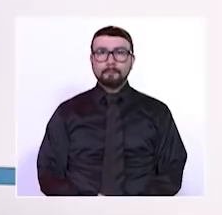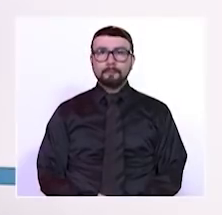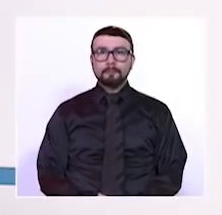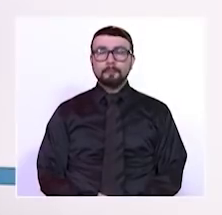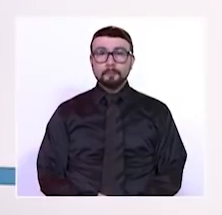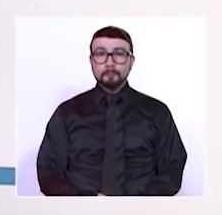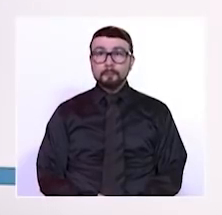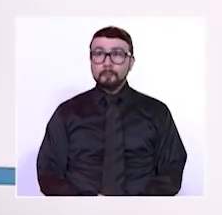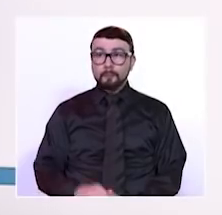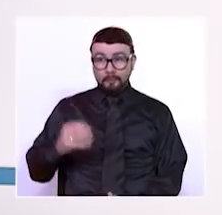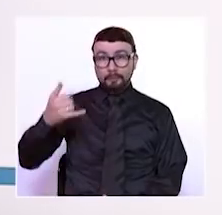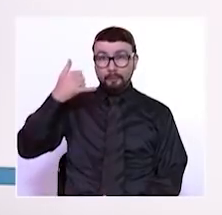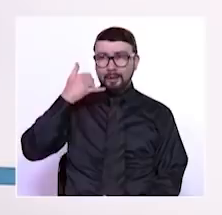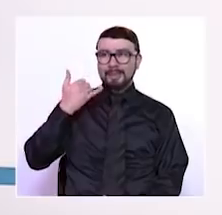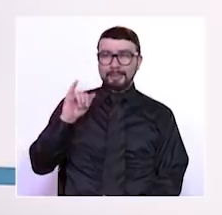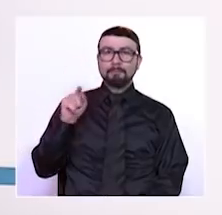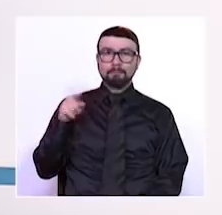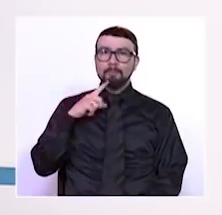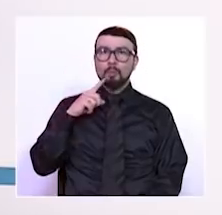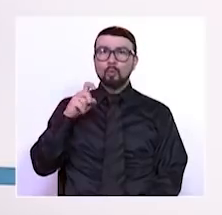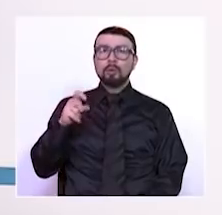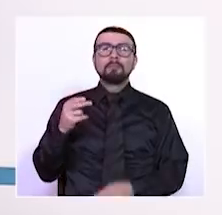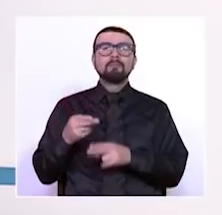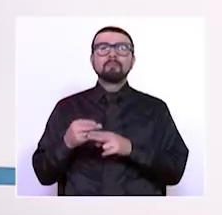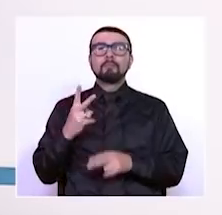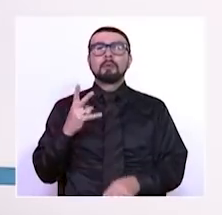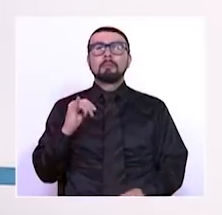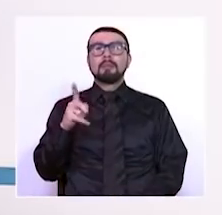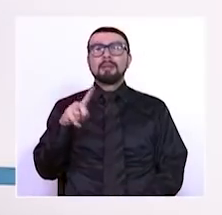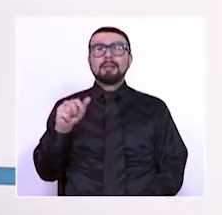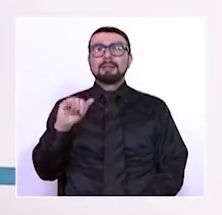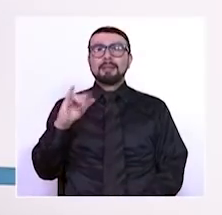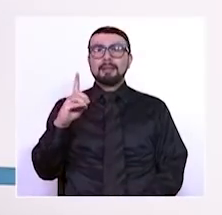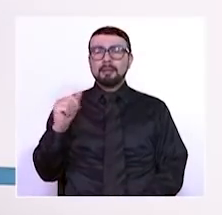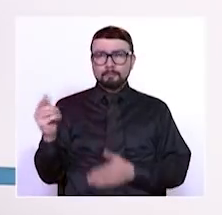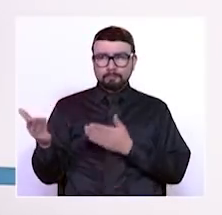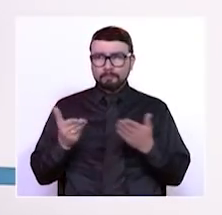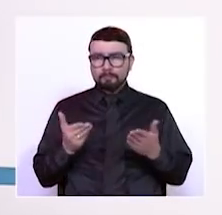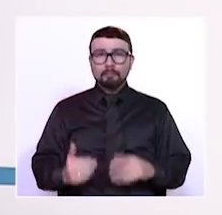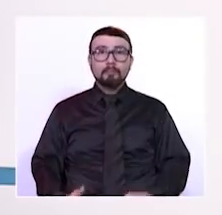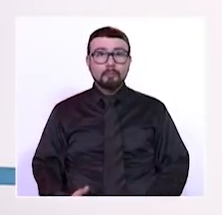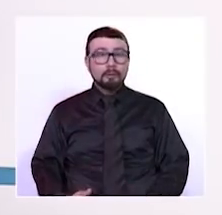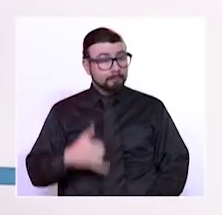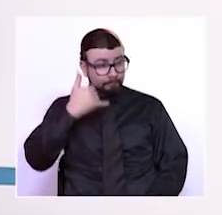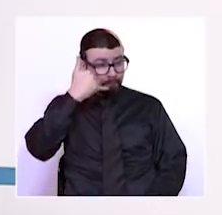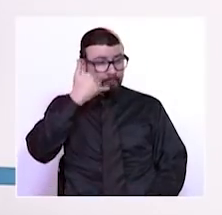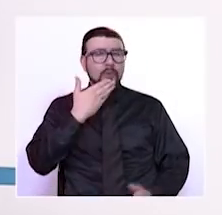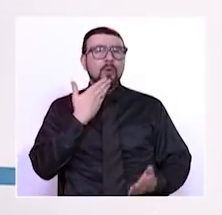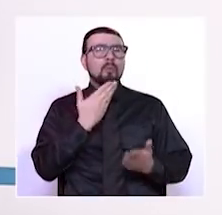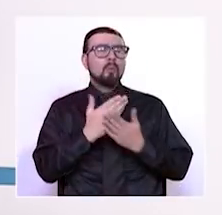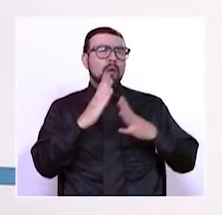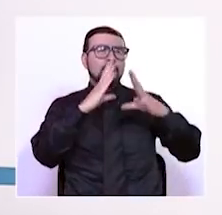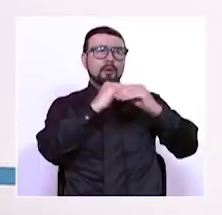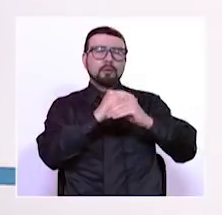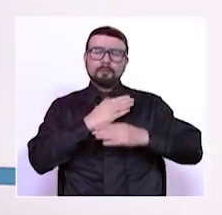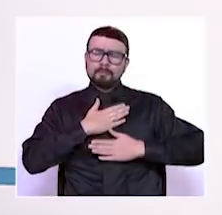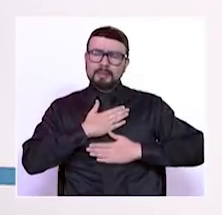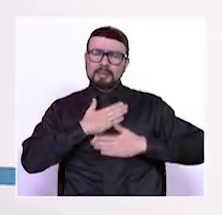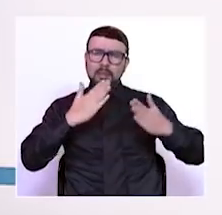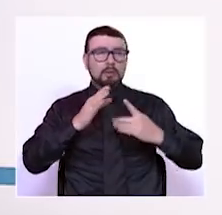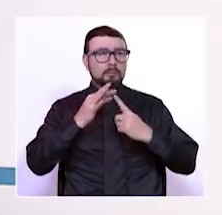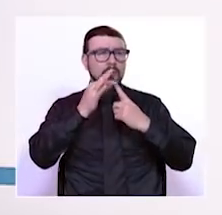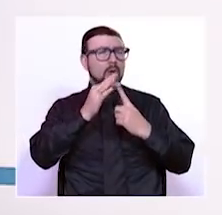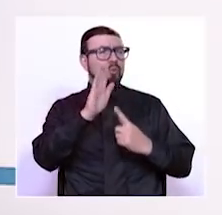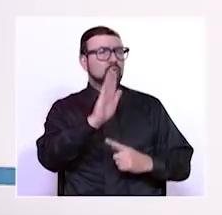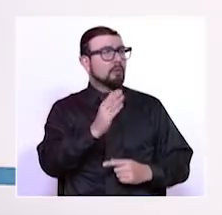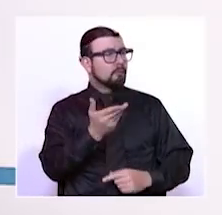Bueno, ya tenemos la comunicación con Bucaramanga. Doña Bisaida, adelante. Sí, gracias, doctor. Muy buenas noches. Un Buenas saludo noches. muy especial para usted y el médico que